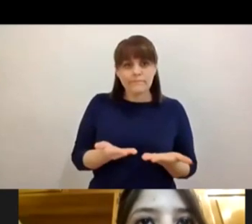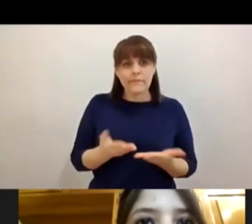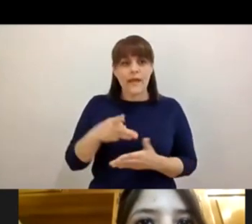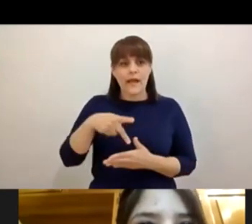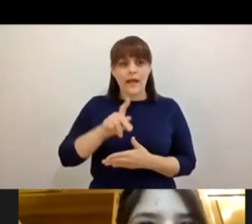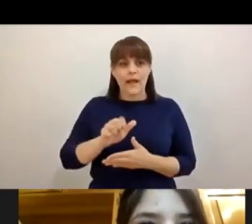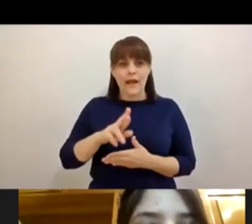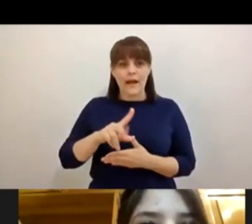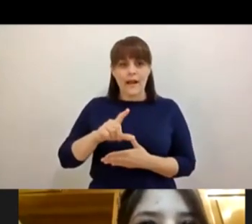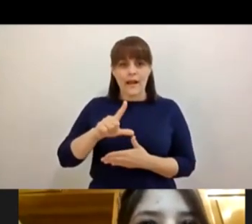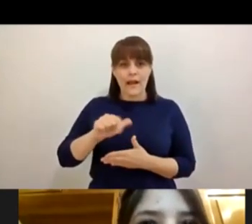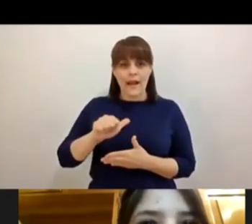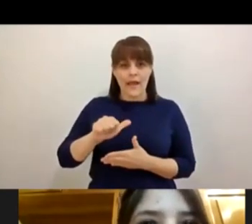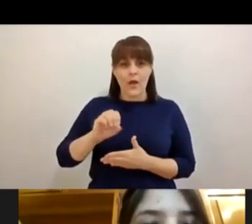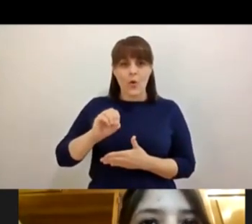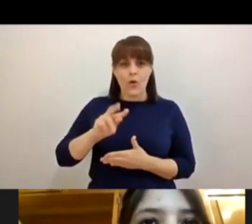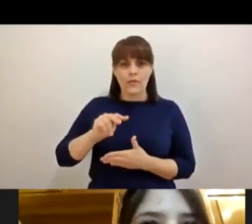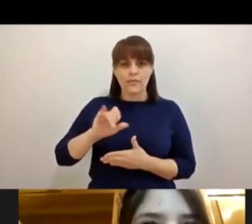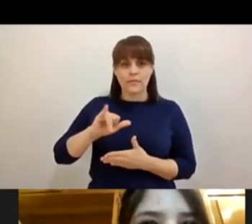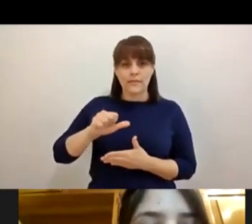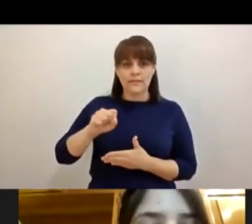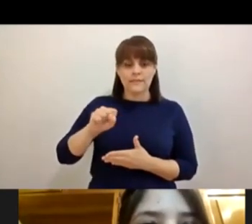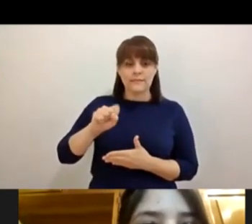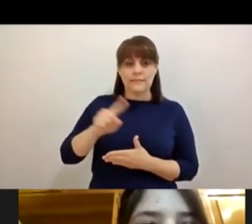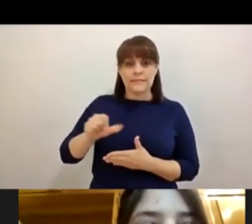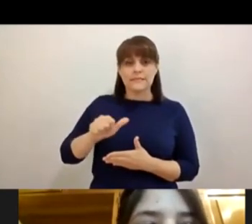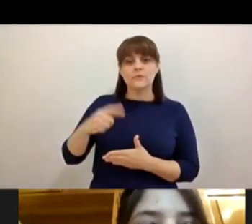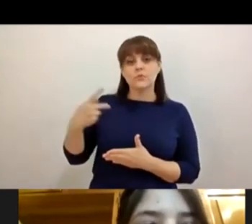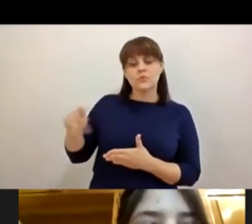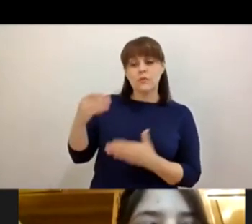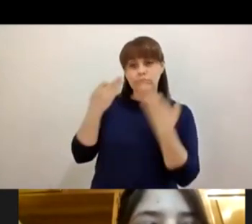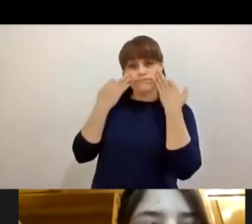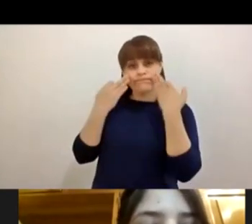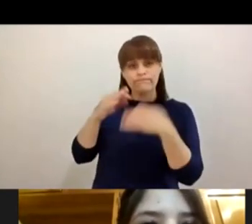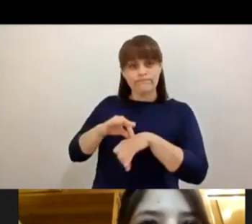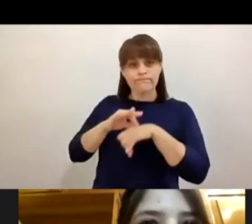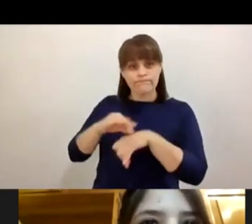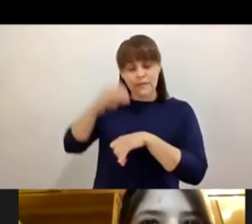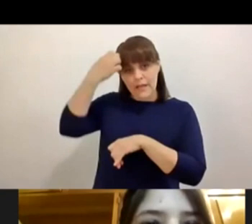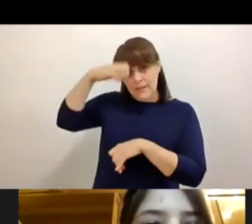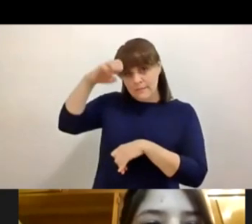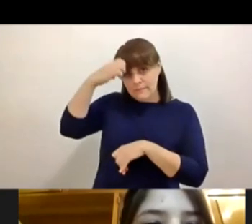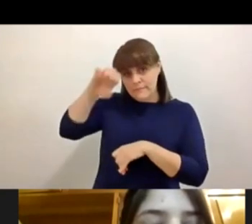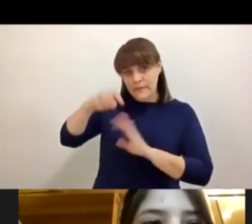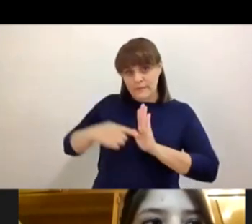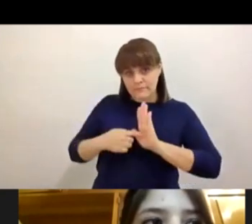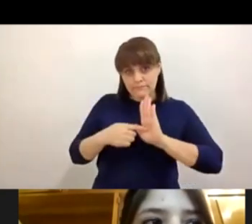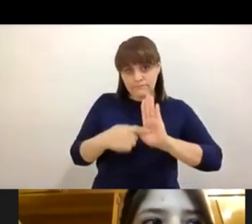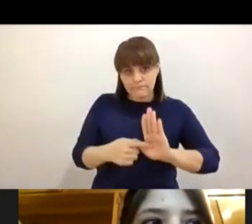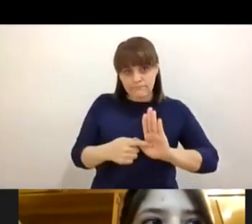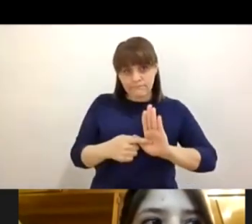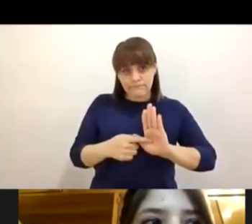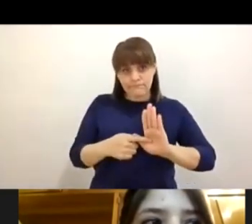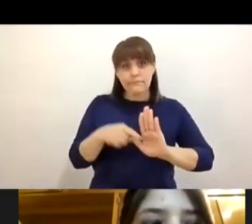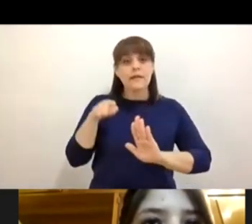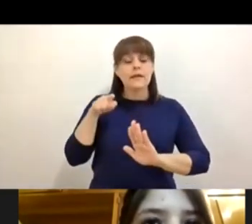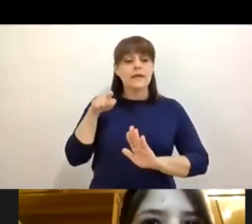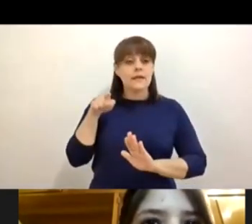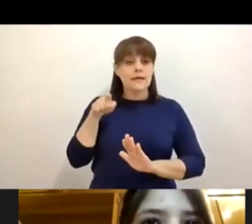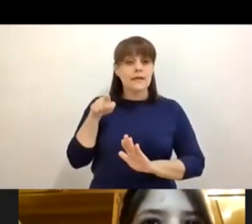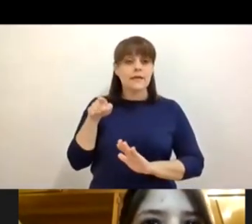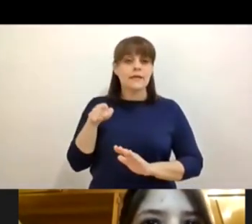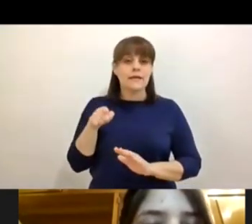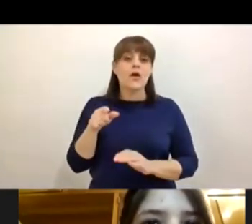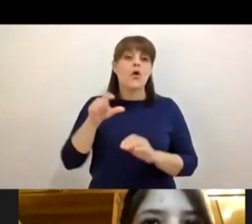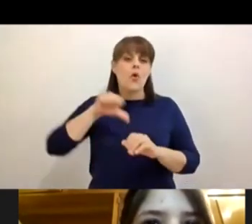de colocar un testimonio importante para calentar el tema, quiero decir que hoy nos va a acompañar, bueno,